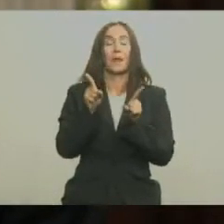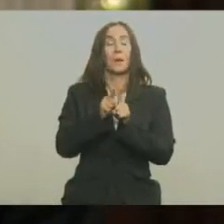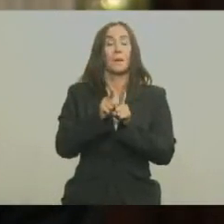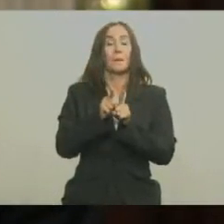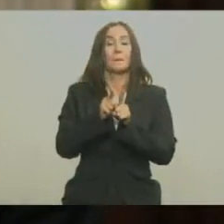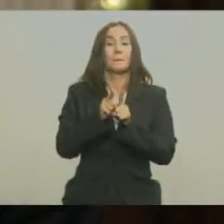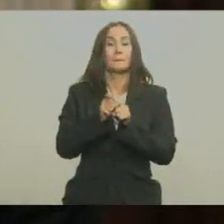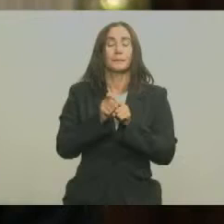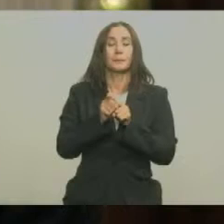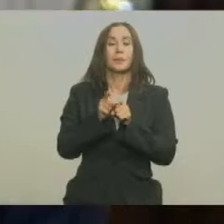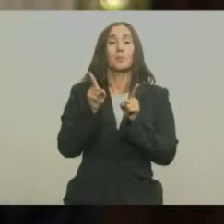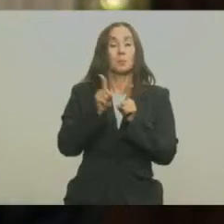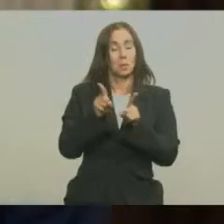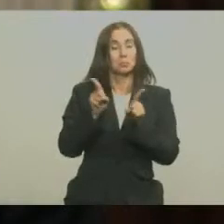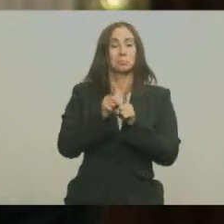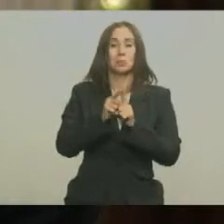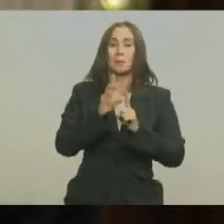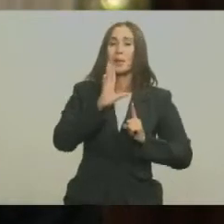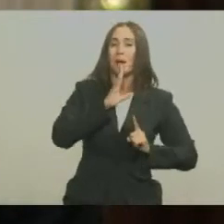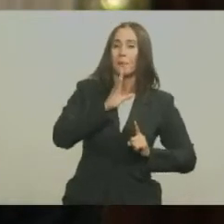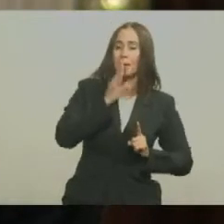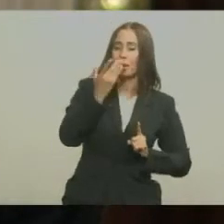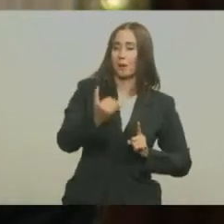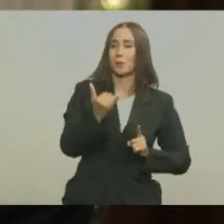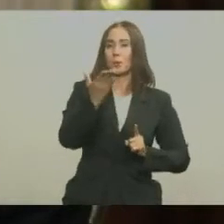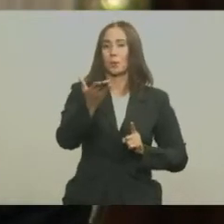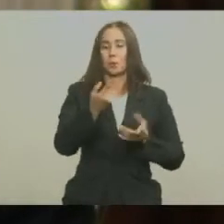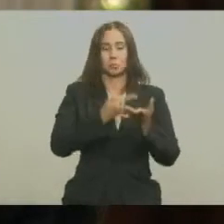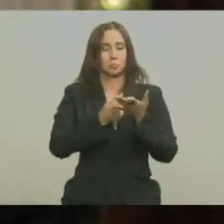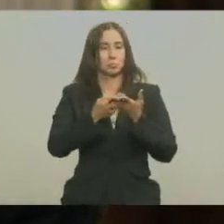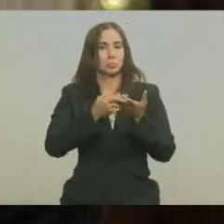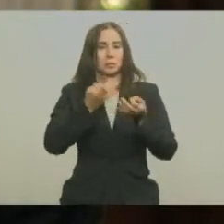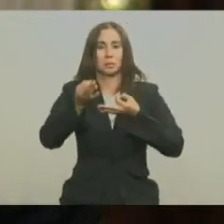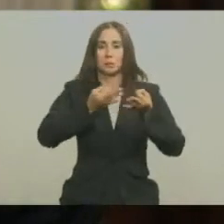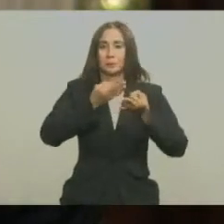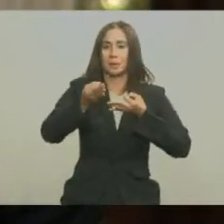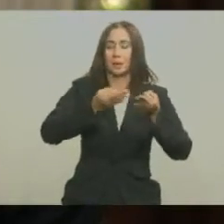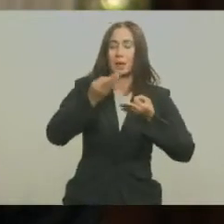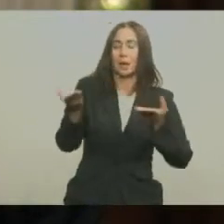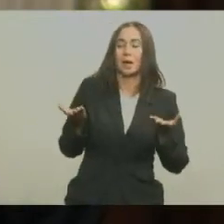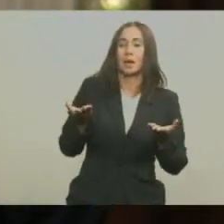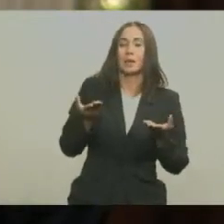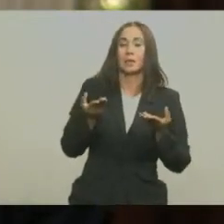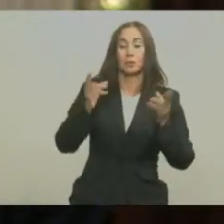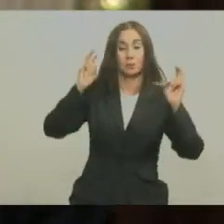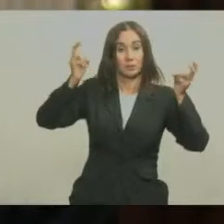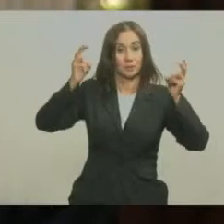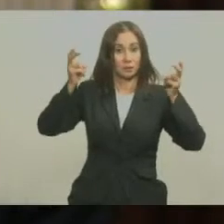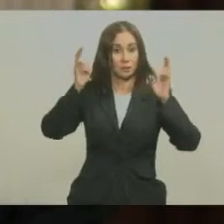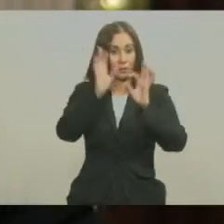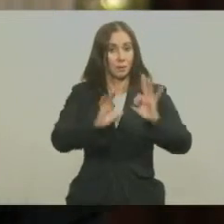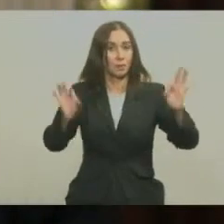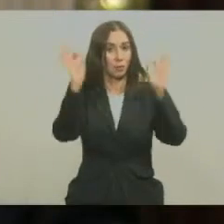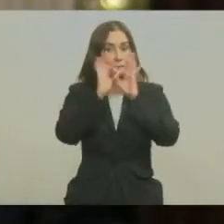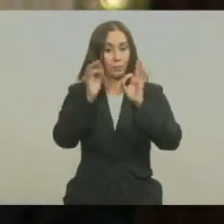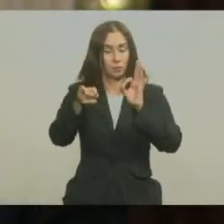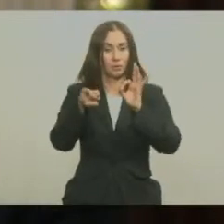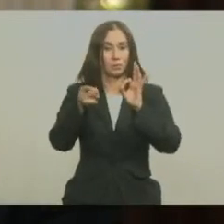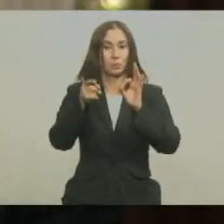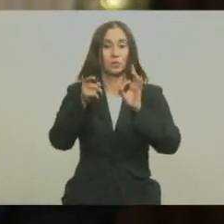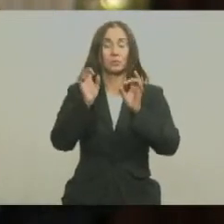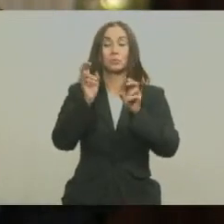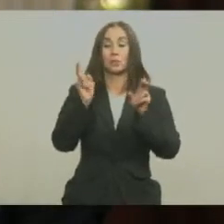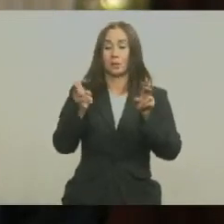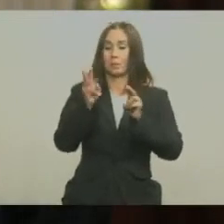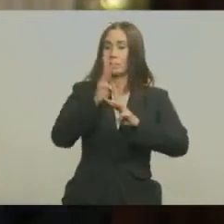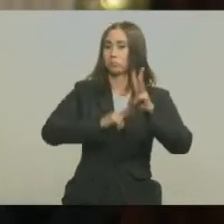dar y opinar ante el país de sus posiciones sobre este tema, que es un tema de nación.